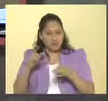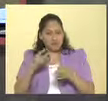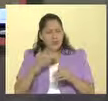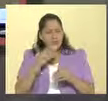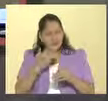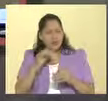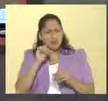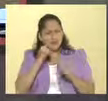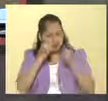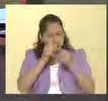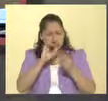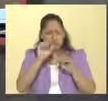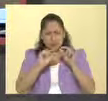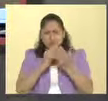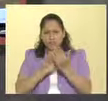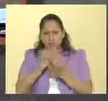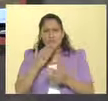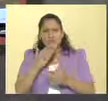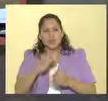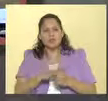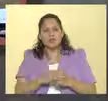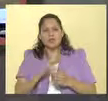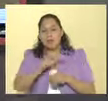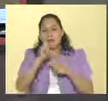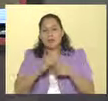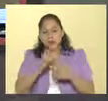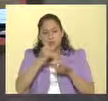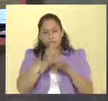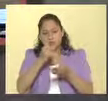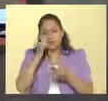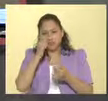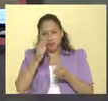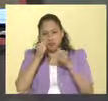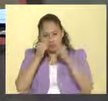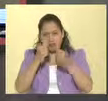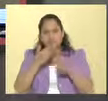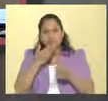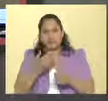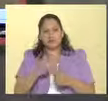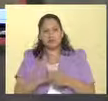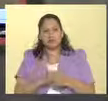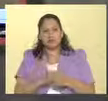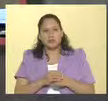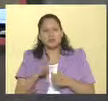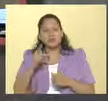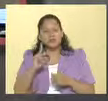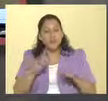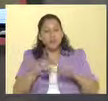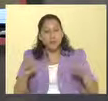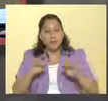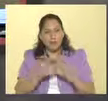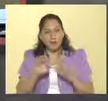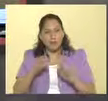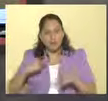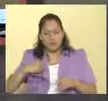buenos servicios al país, es decir, dado que, como